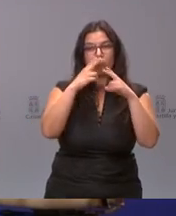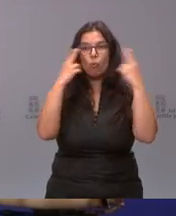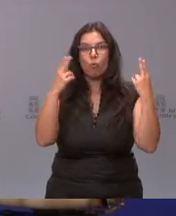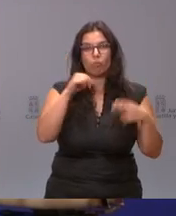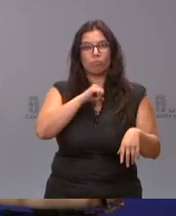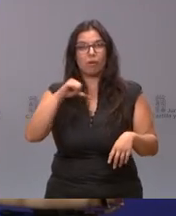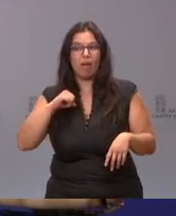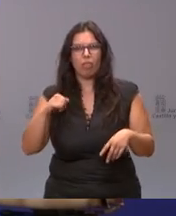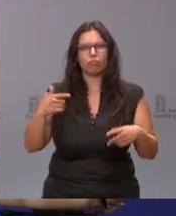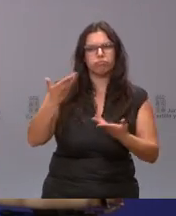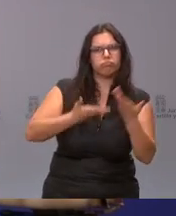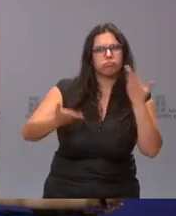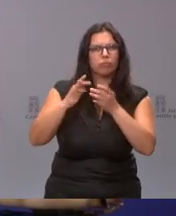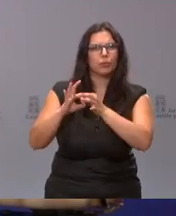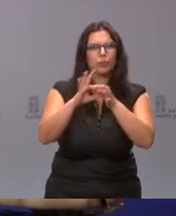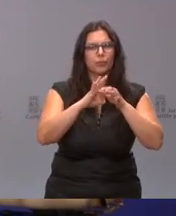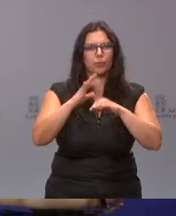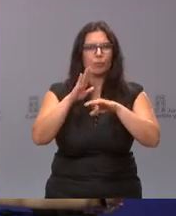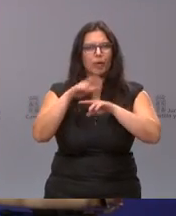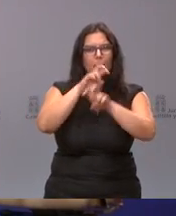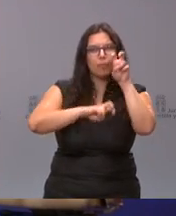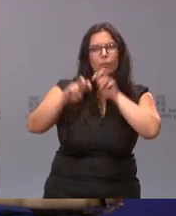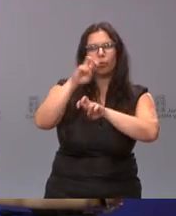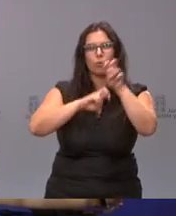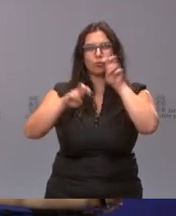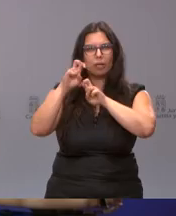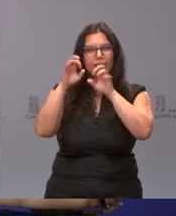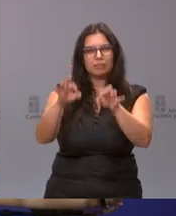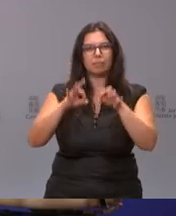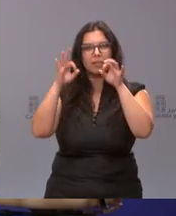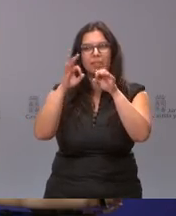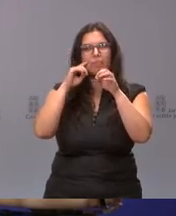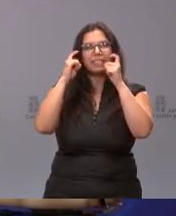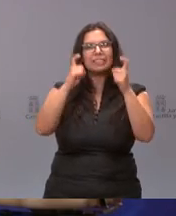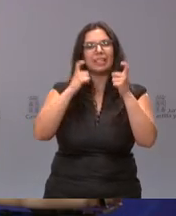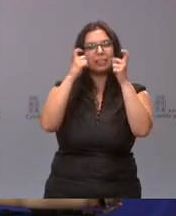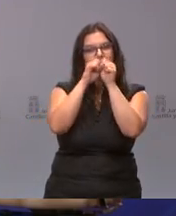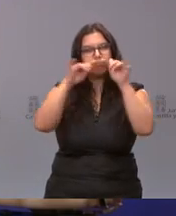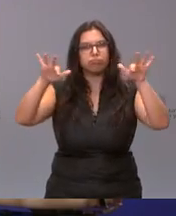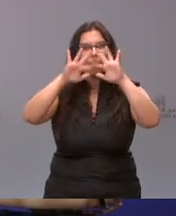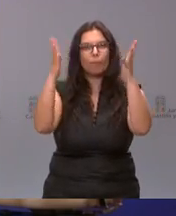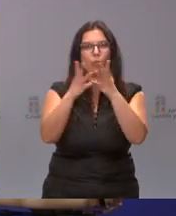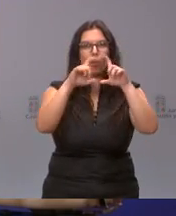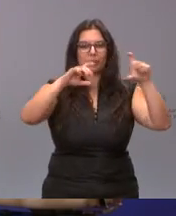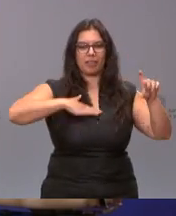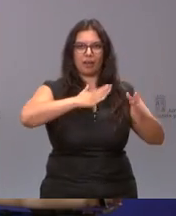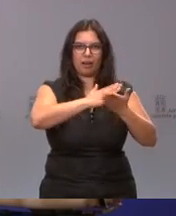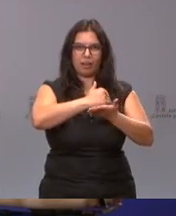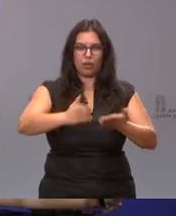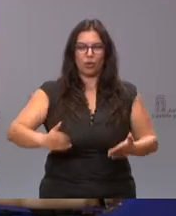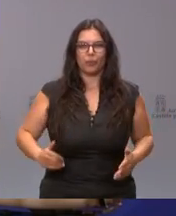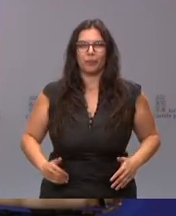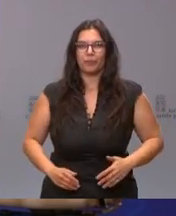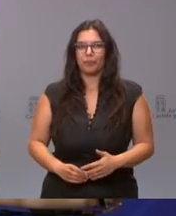búsqueda constante para incrementar la presencia de empresas de nuestra región en los mercados globales. El mercado colombiano